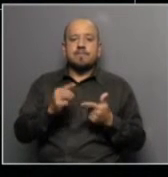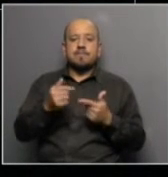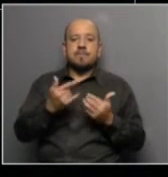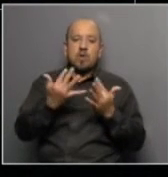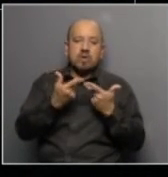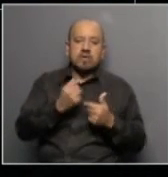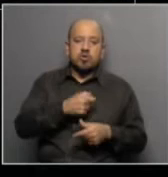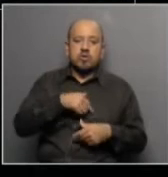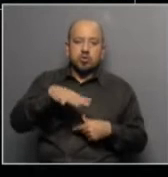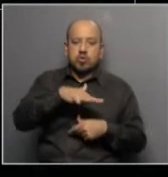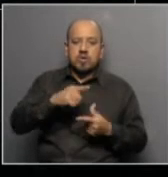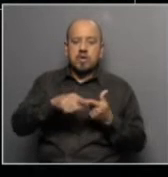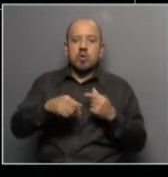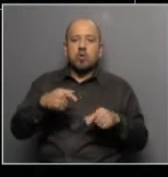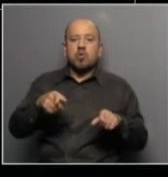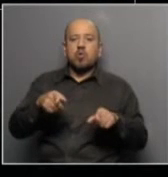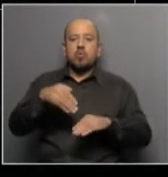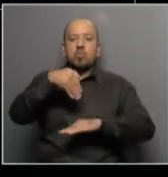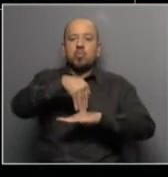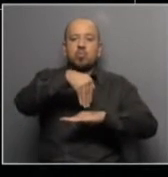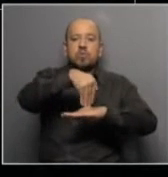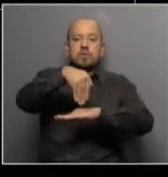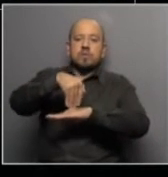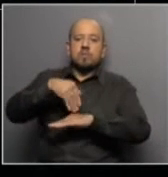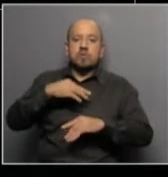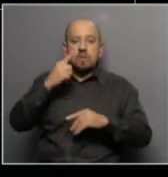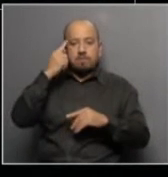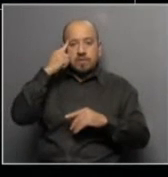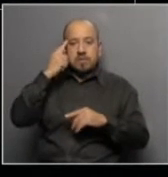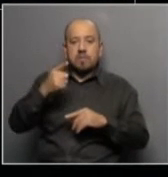organizaciones sociales, con los municipios, y pensamos en